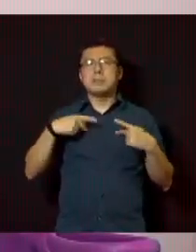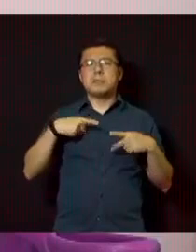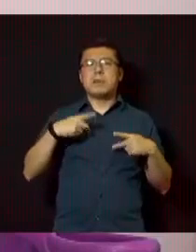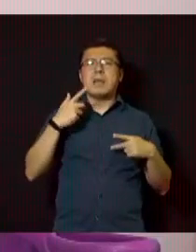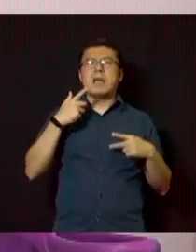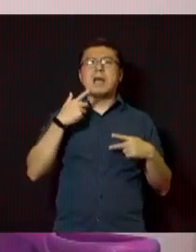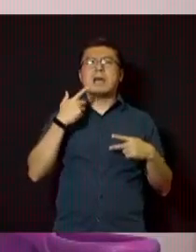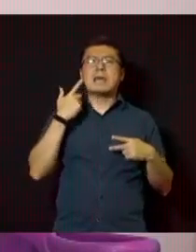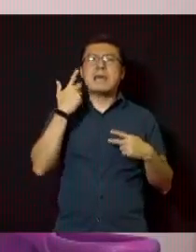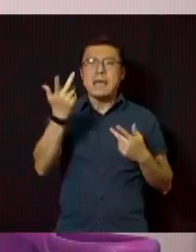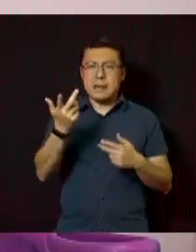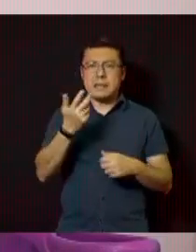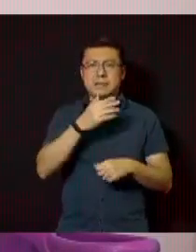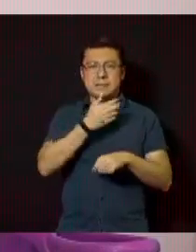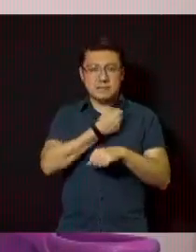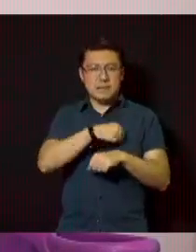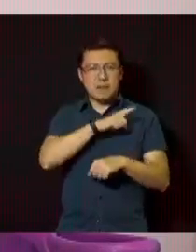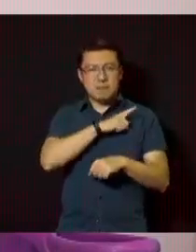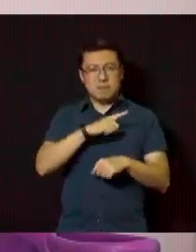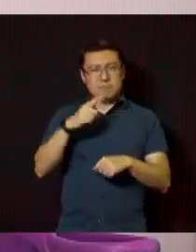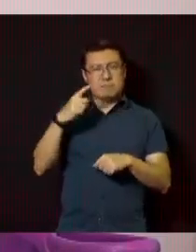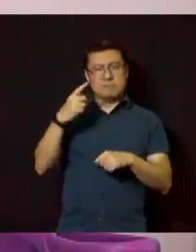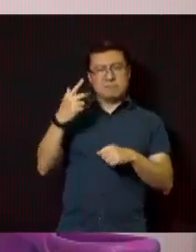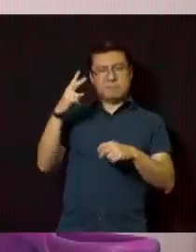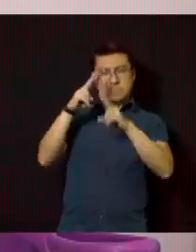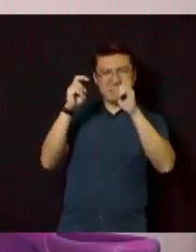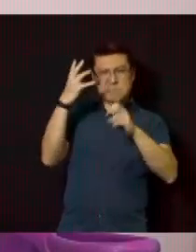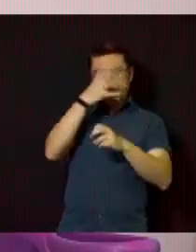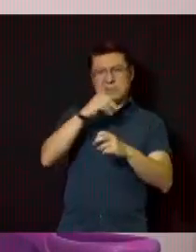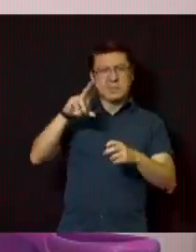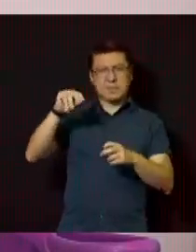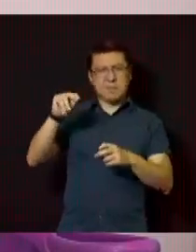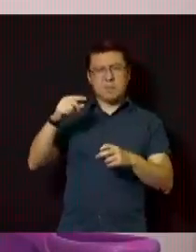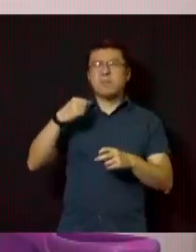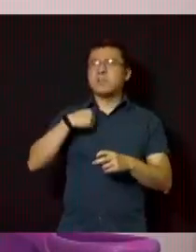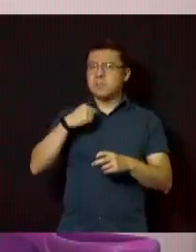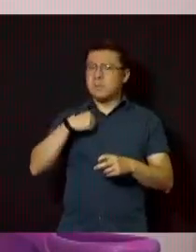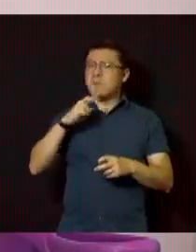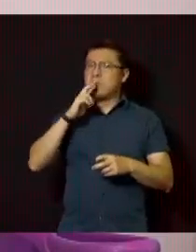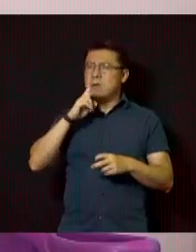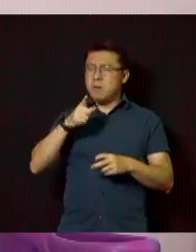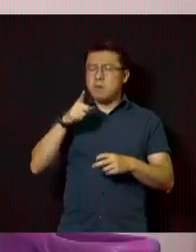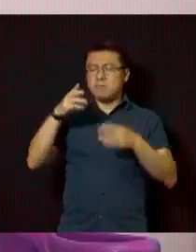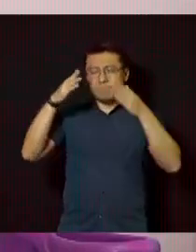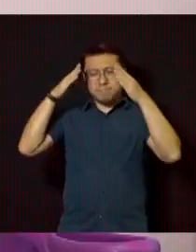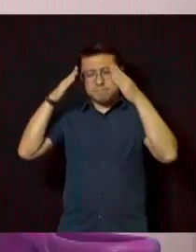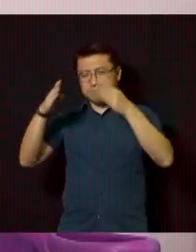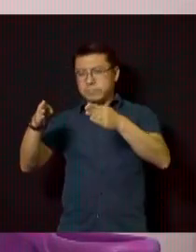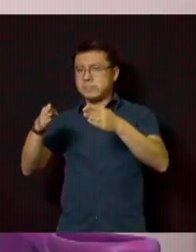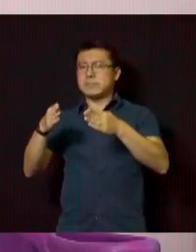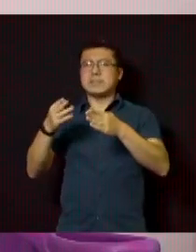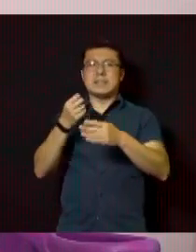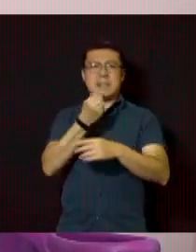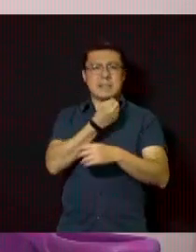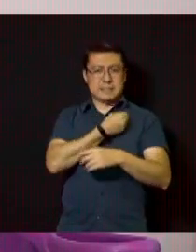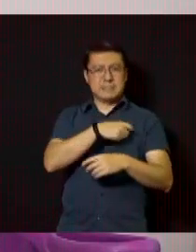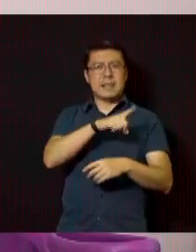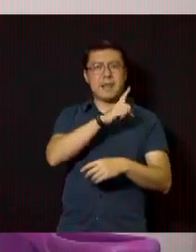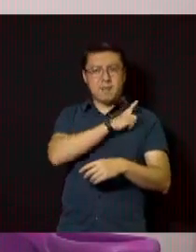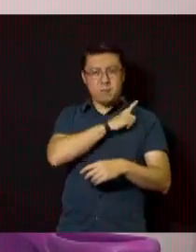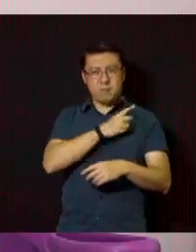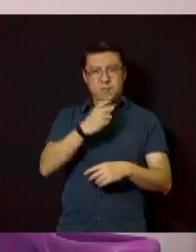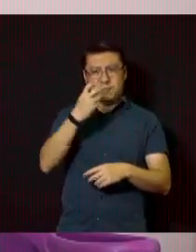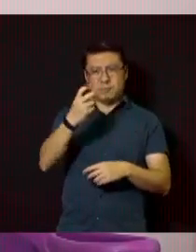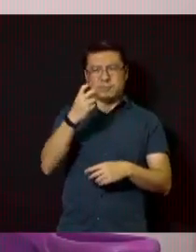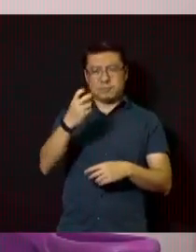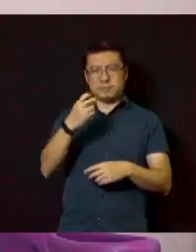belleza. Entonces en esto me escudaba, y además yo decía, yo soy muy buena para ser nutricional, ya en esto me he desarrollado, entonces la parte de belleza yo